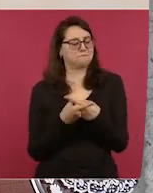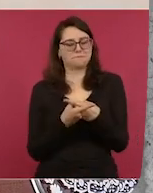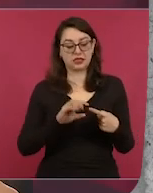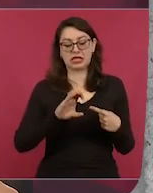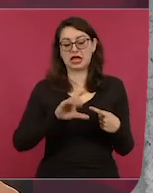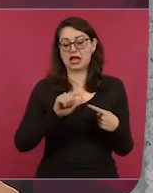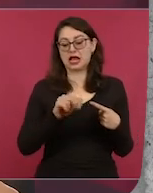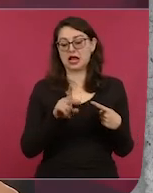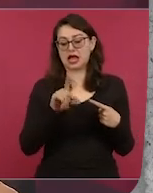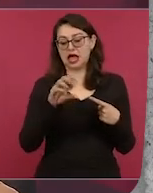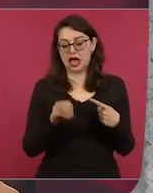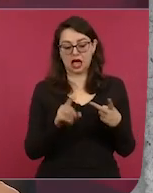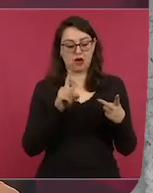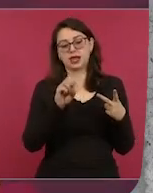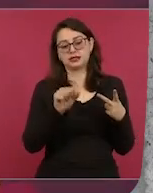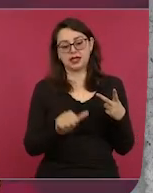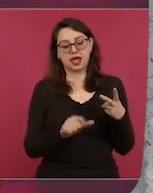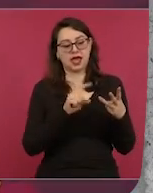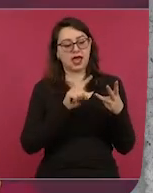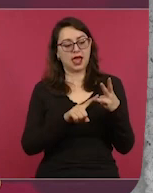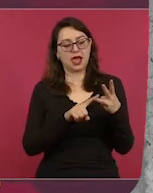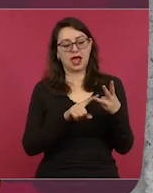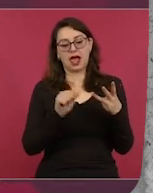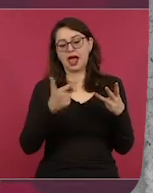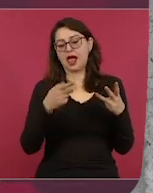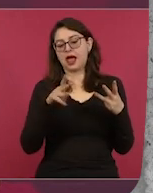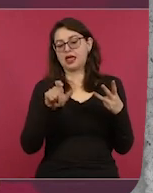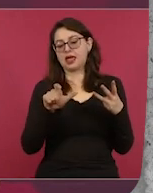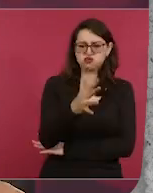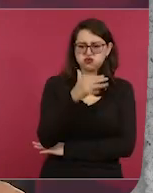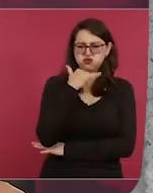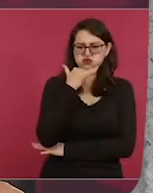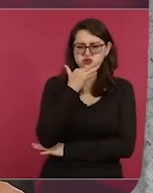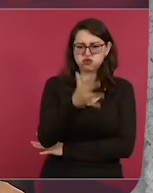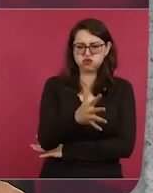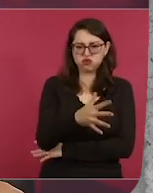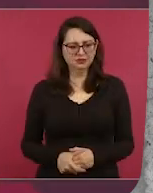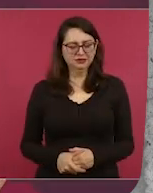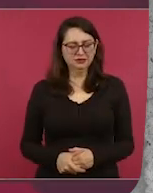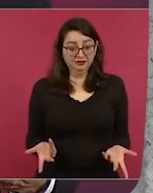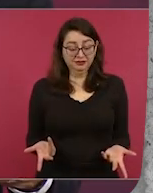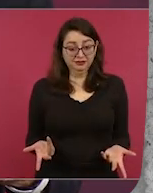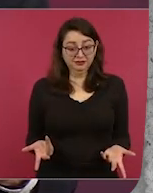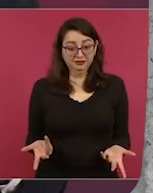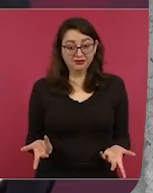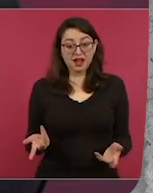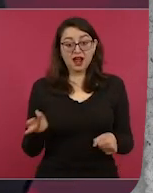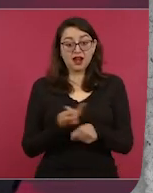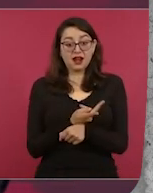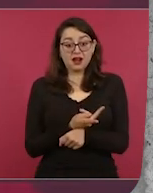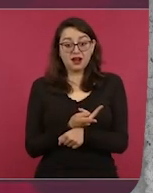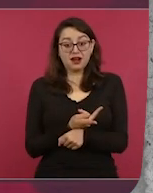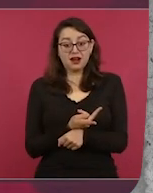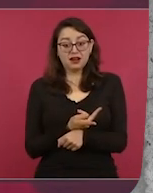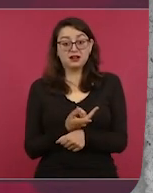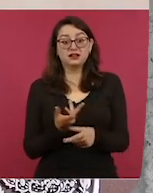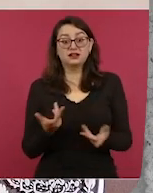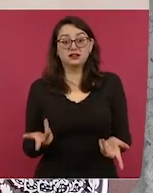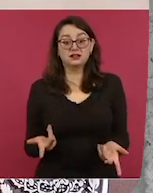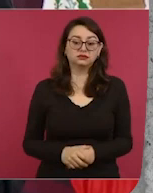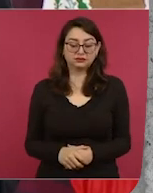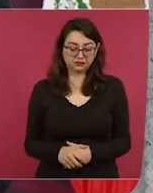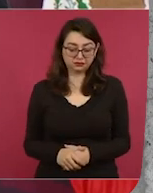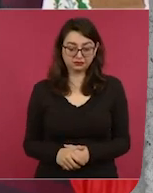casá y Aguilar camín y todos ellos corruptos y lo puedo probar eh Y este se dan baños de